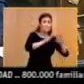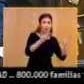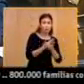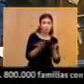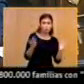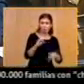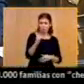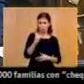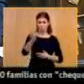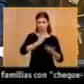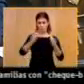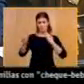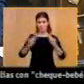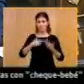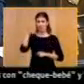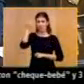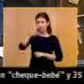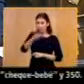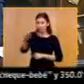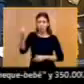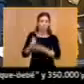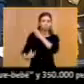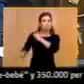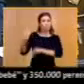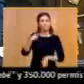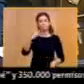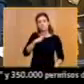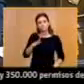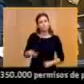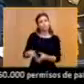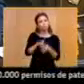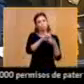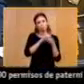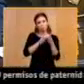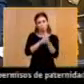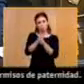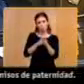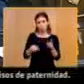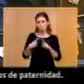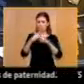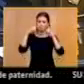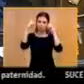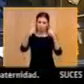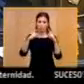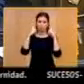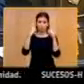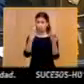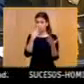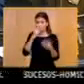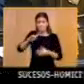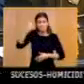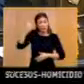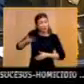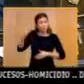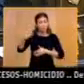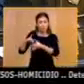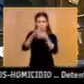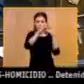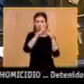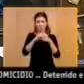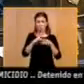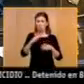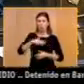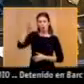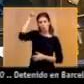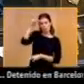La ciudadanía nos reclama a gritos unión, motivación y esfuerzos. Unidad por encima de criterios partidarios,